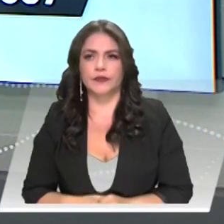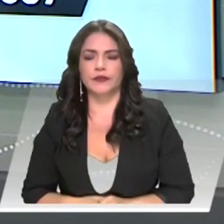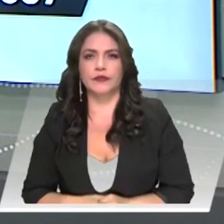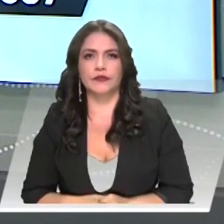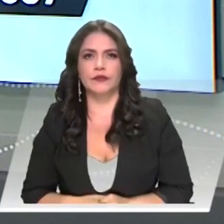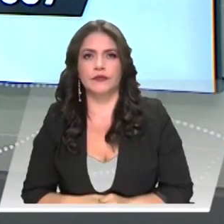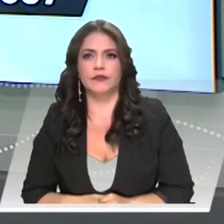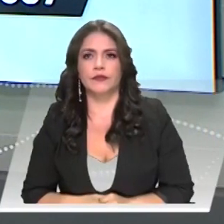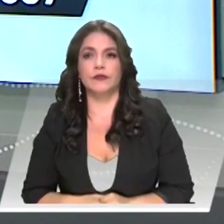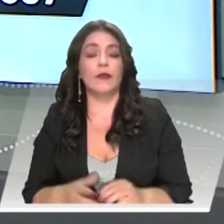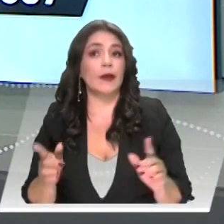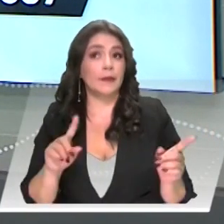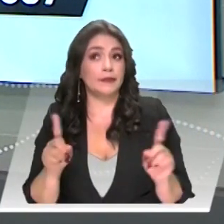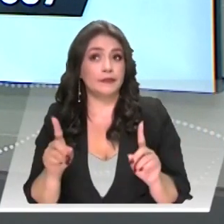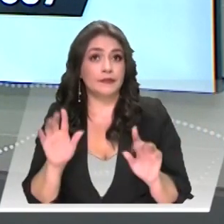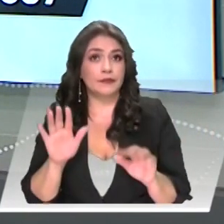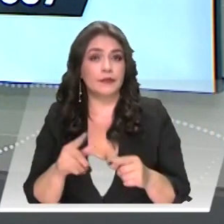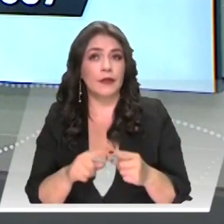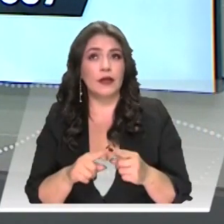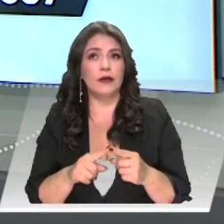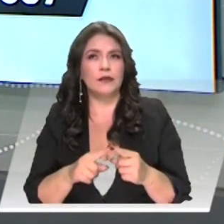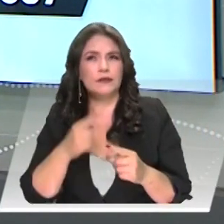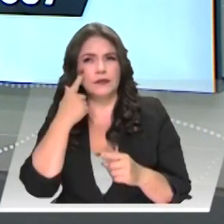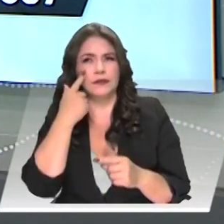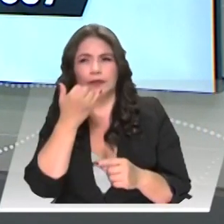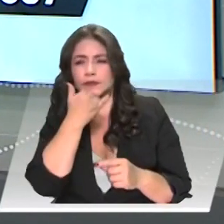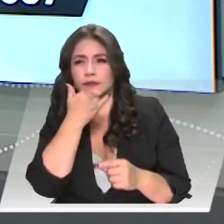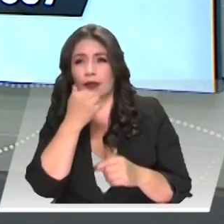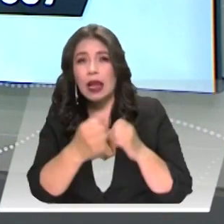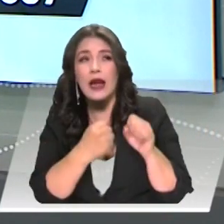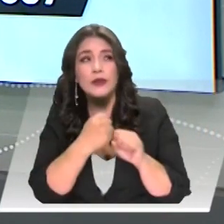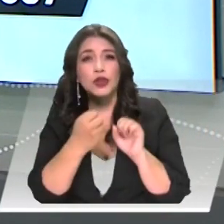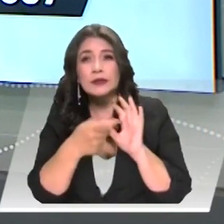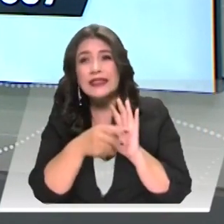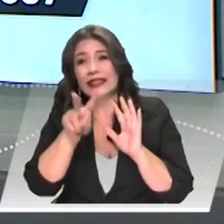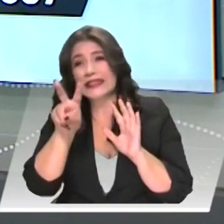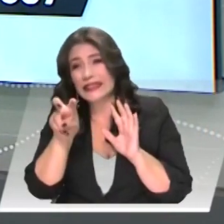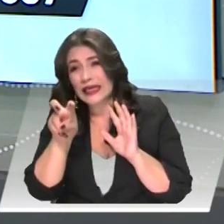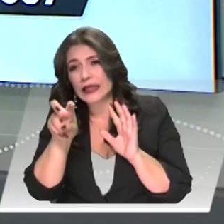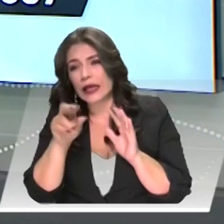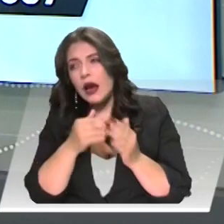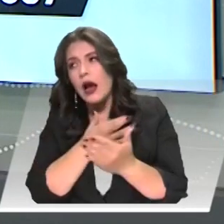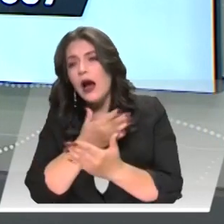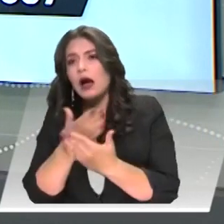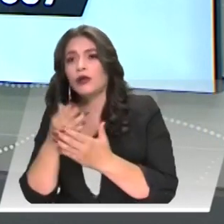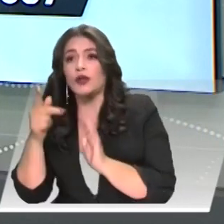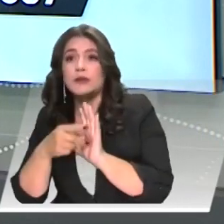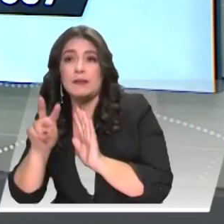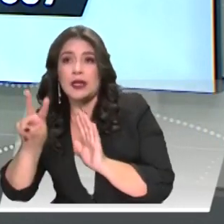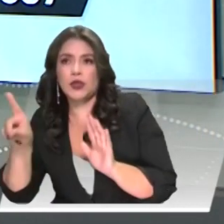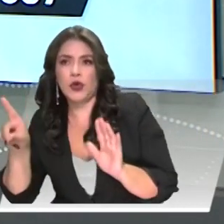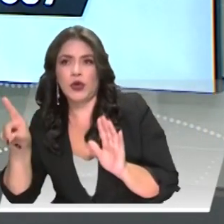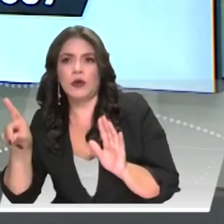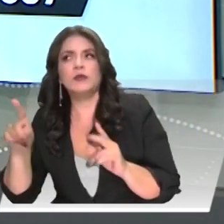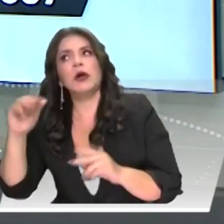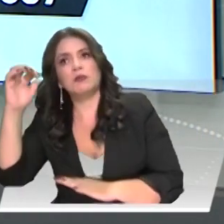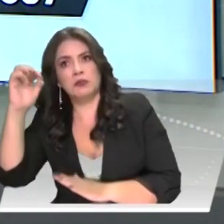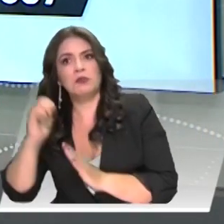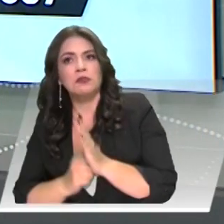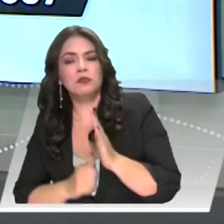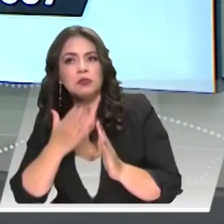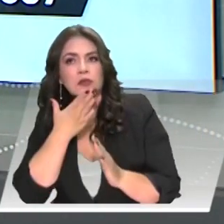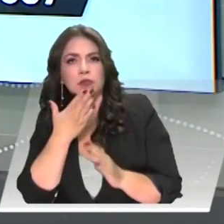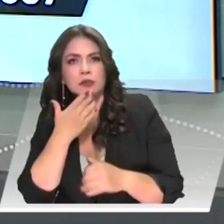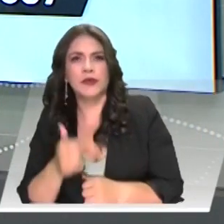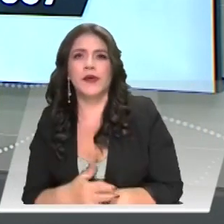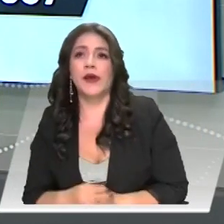2.987. Sin embargo, si revisamos lo que ocurre desde el año 2017 hasta el 2021, hay una reducción importante, considerando que en este último